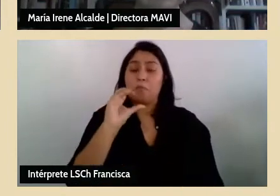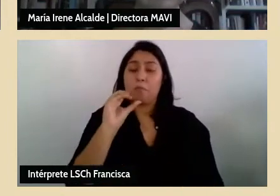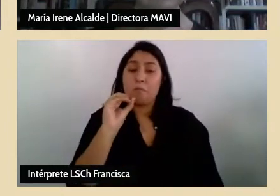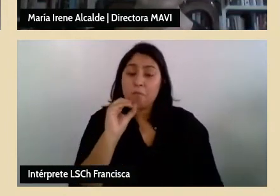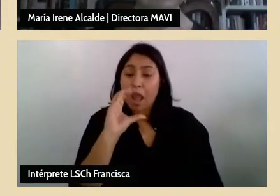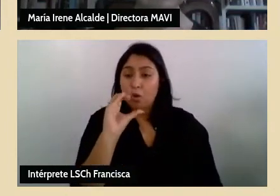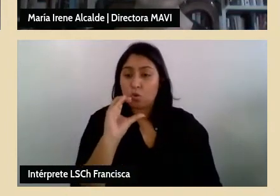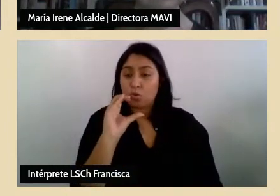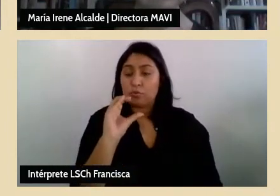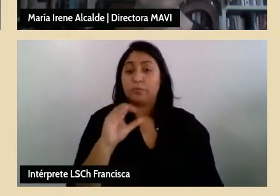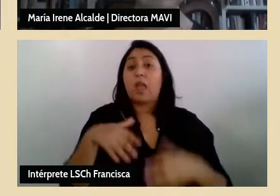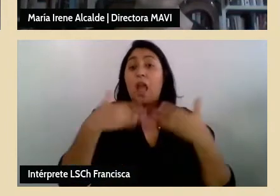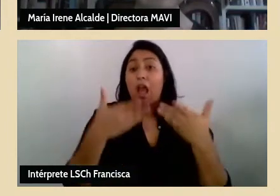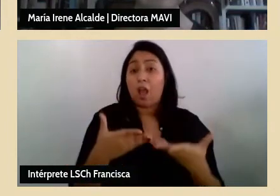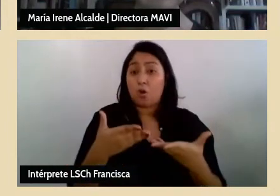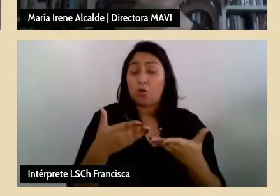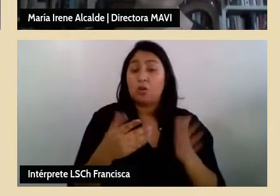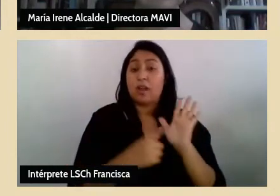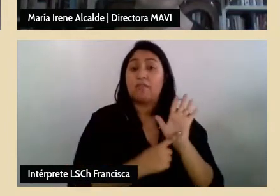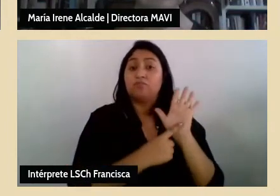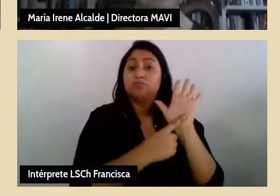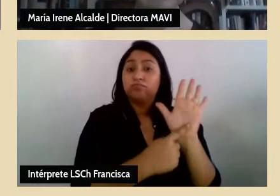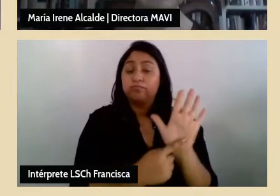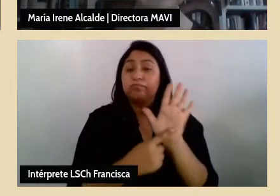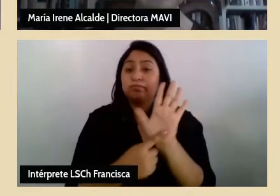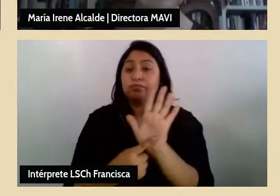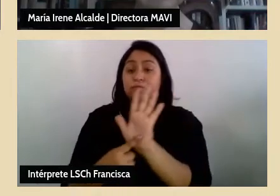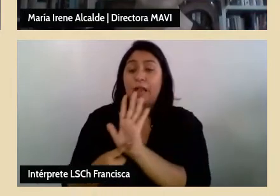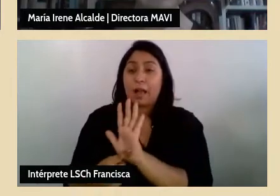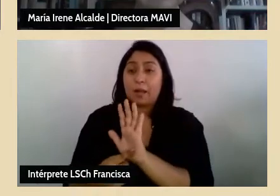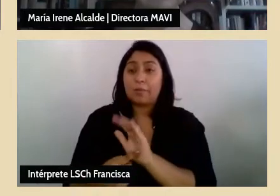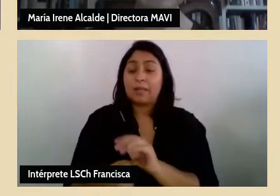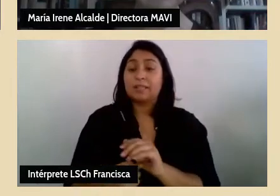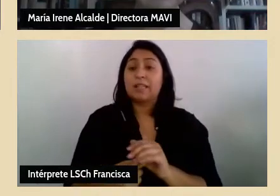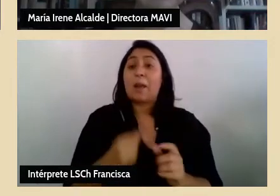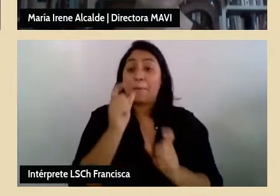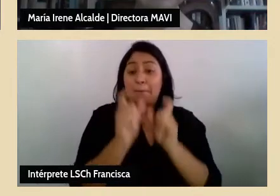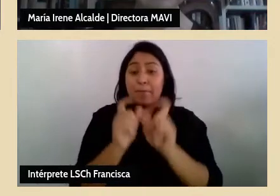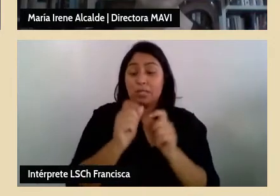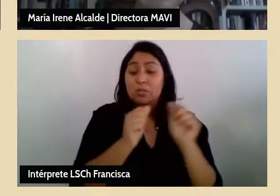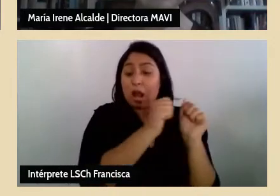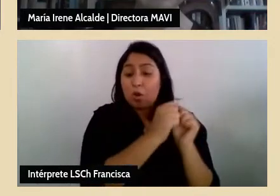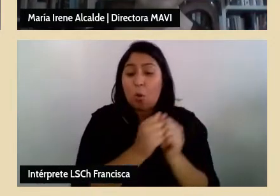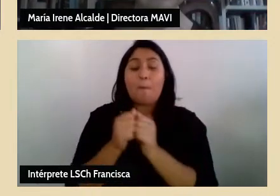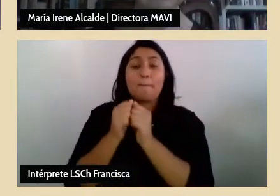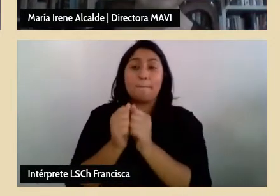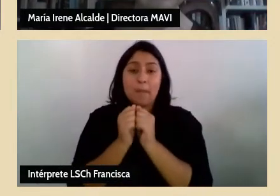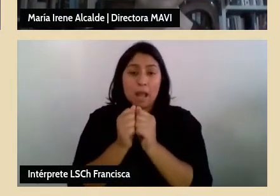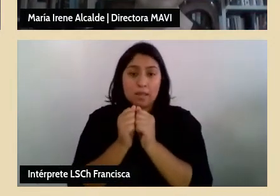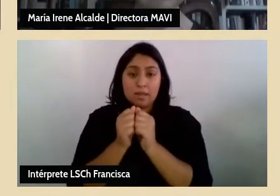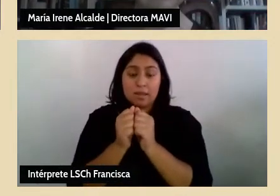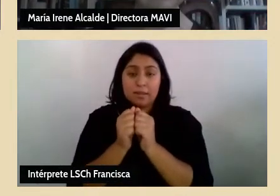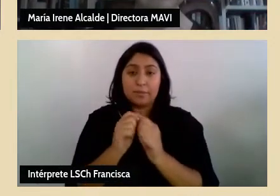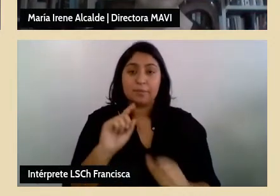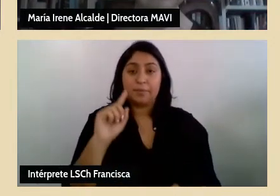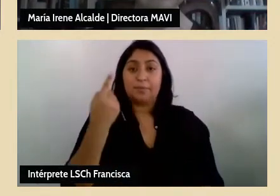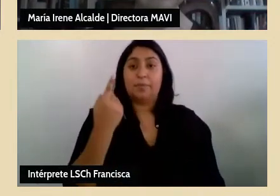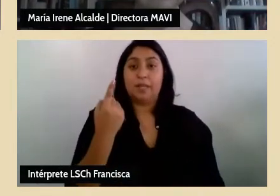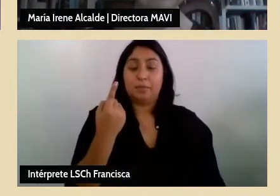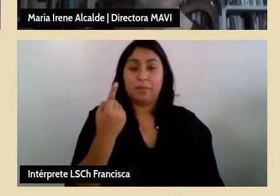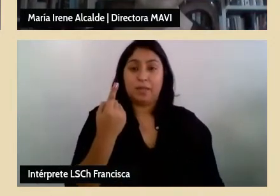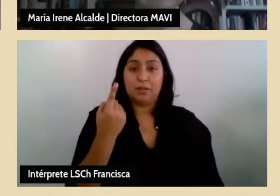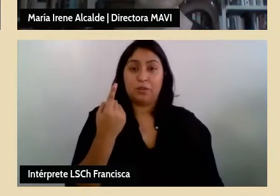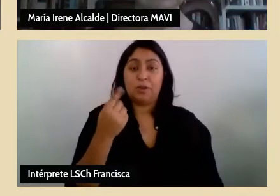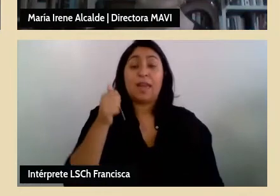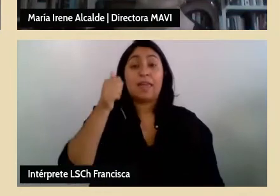introducción, ahora voy a dar paso a presentarles a quienes nos acompañan en este panel. En primer lugar, a la directora